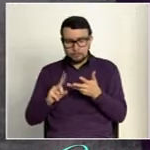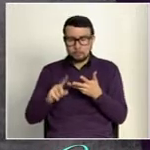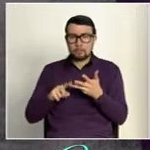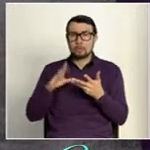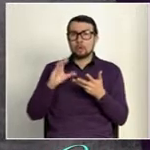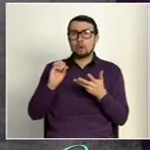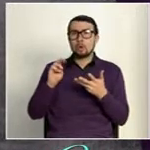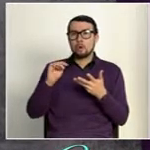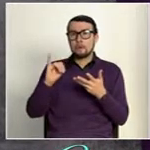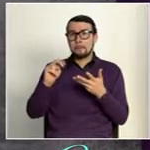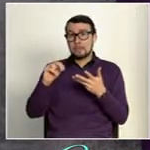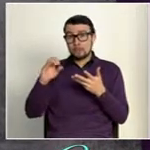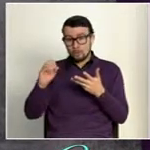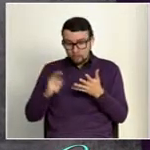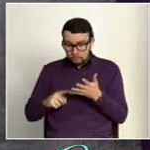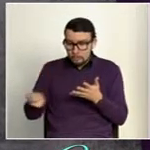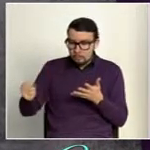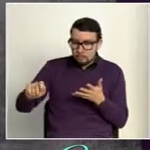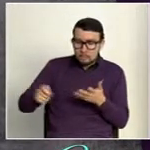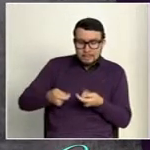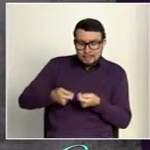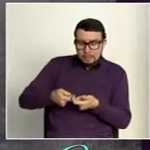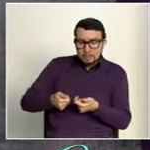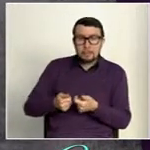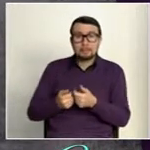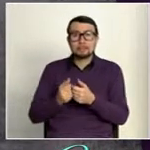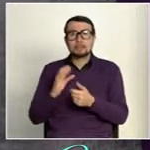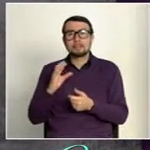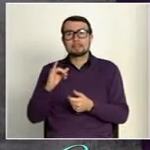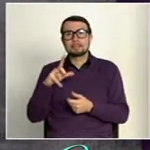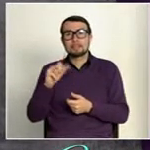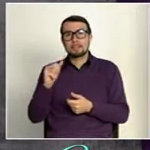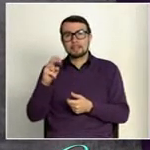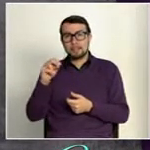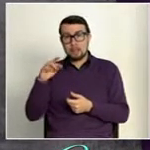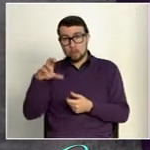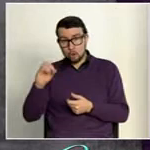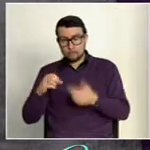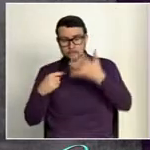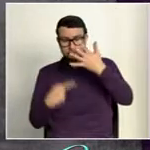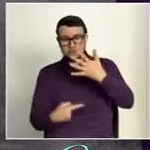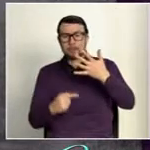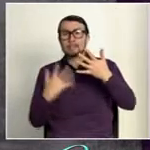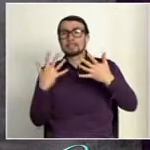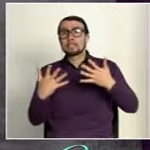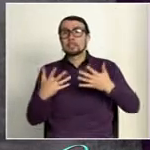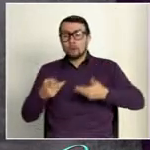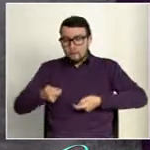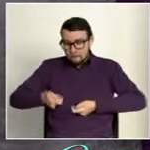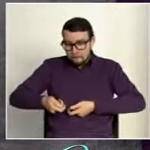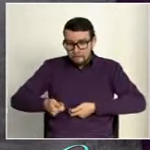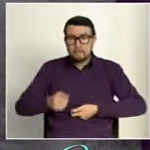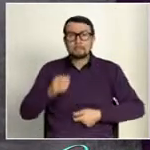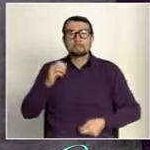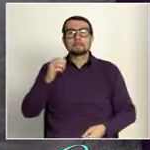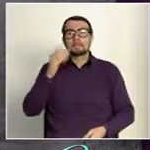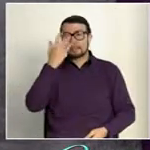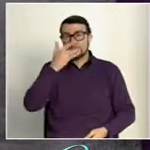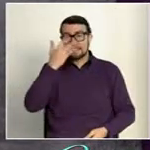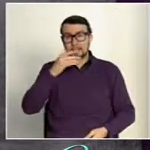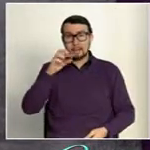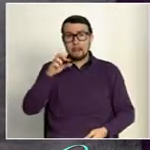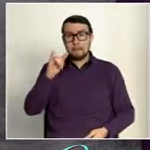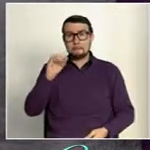semillas de cilantro. Se le agregan 5 pimientas negras. Y esto se deja tostar, luego